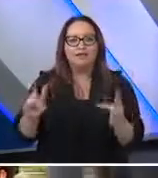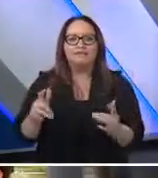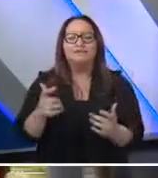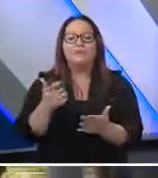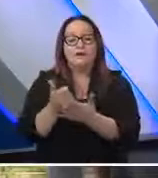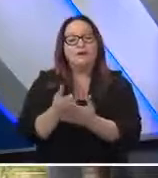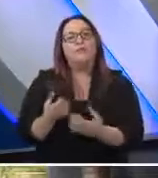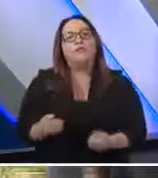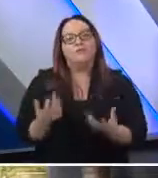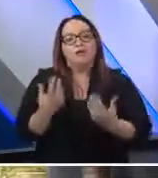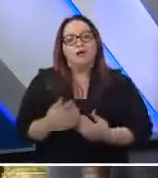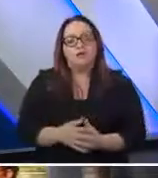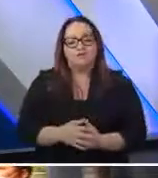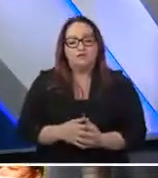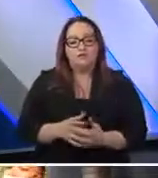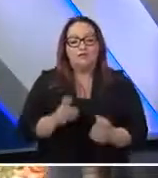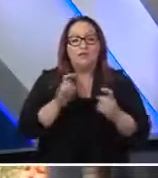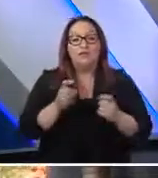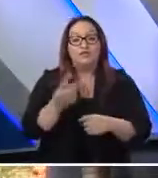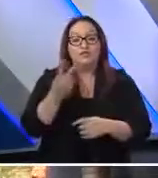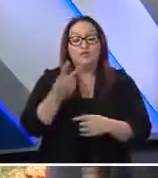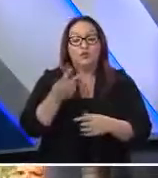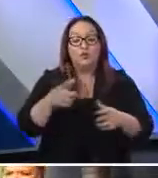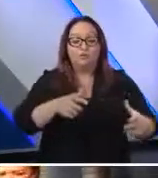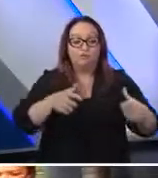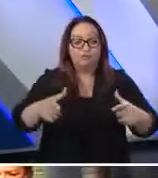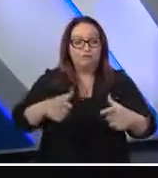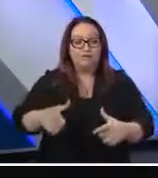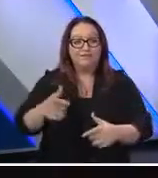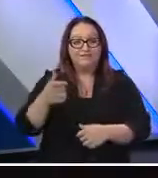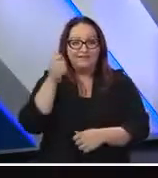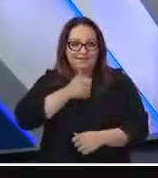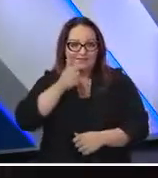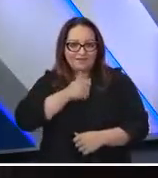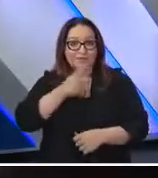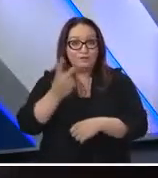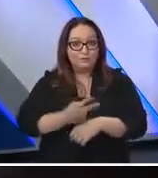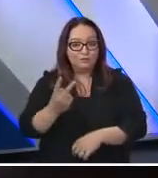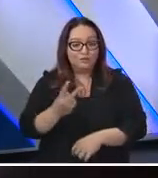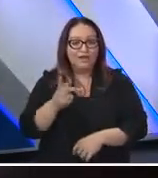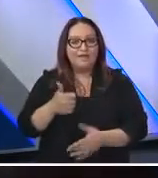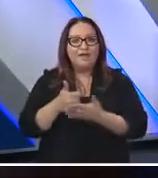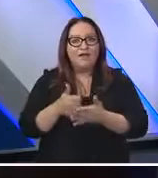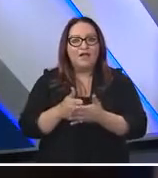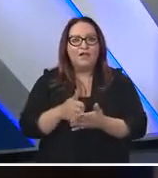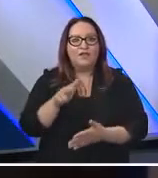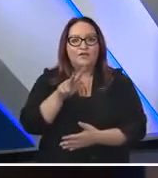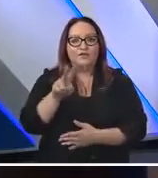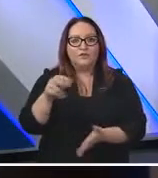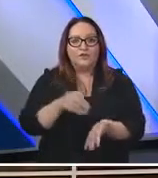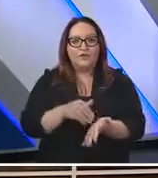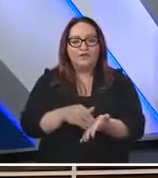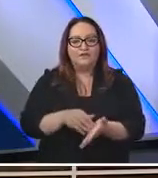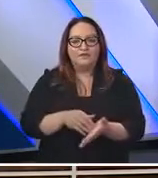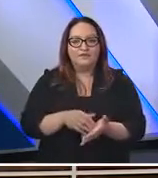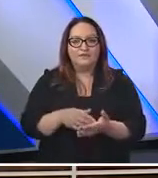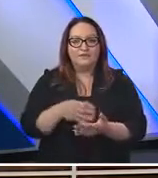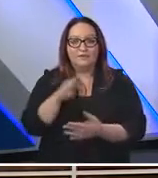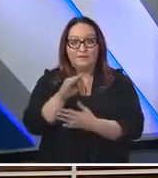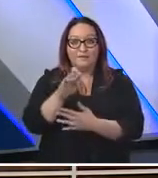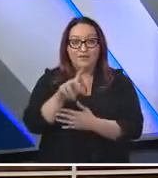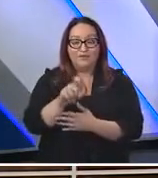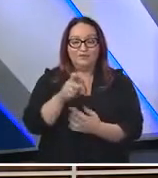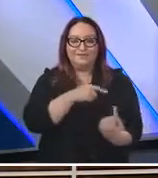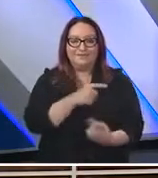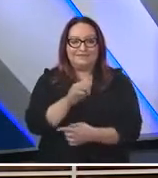sirviendo dos comidas al día por niño este distrito escolar ha servido 32 mil comidas desde el lunes queremos asegurarnos